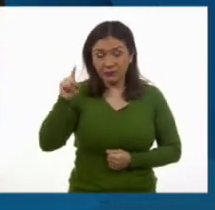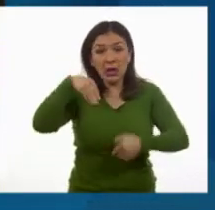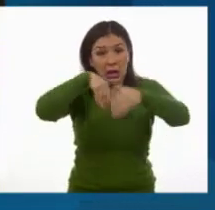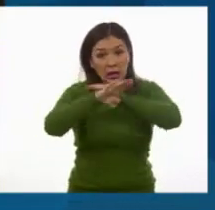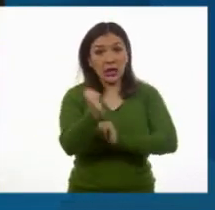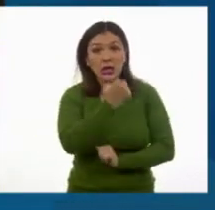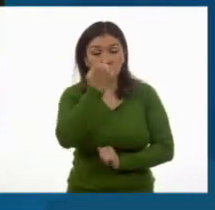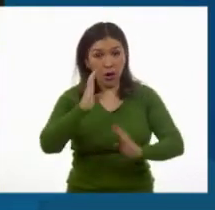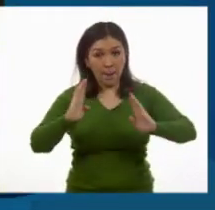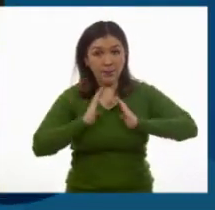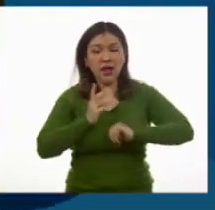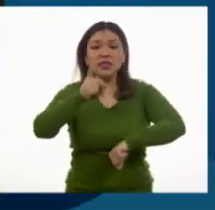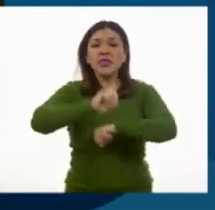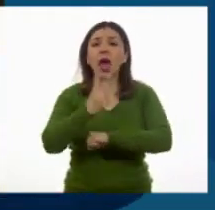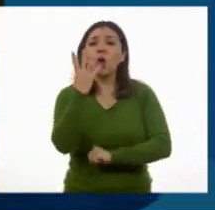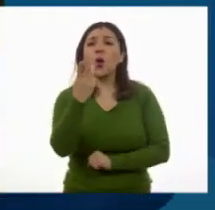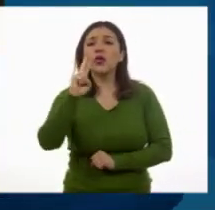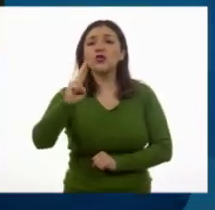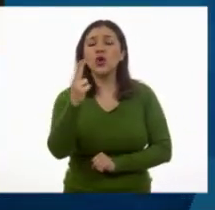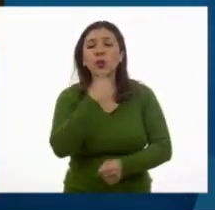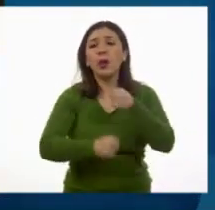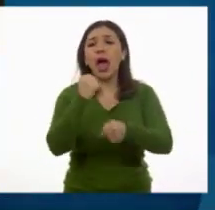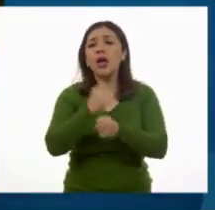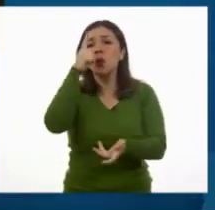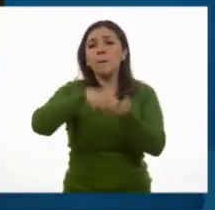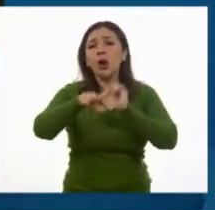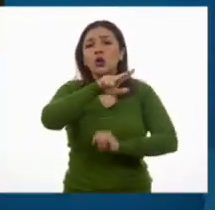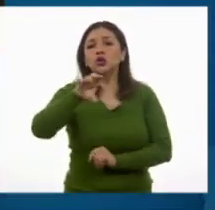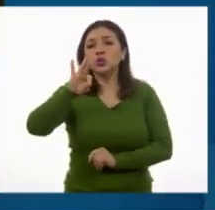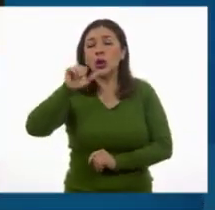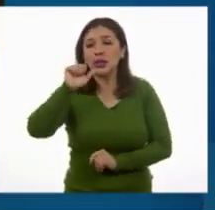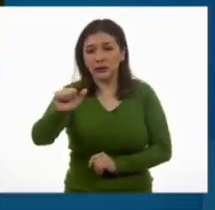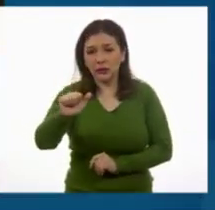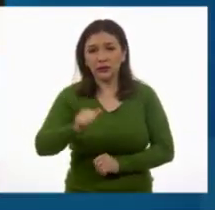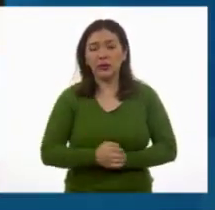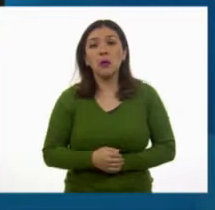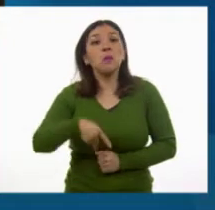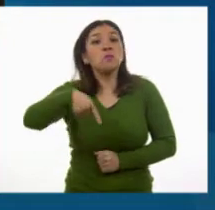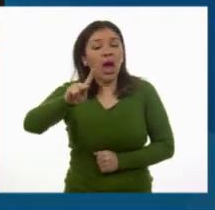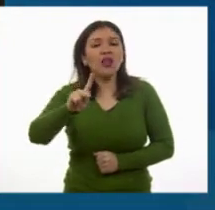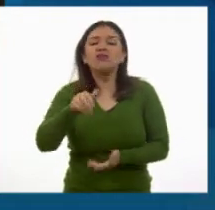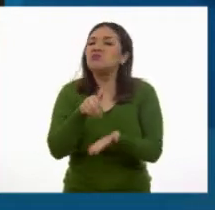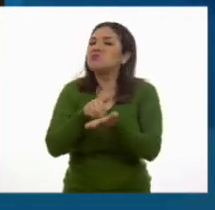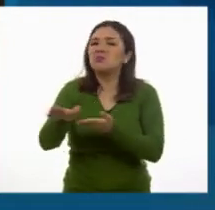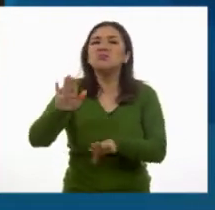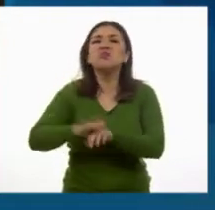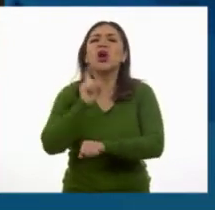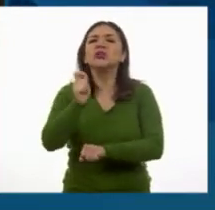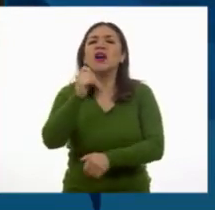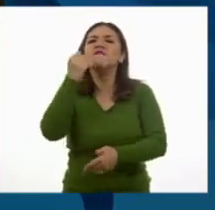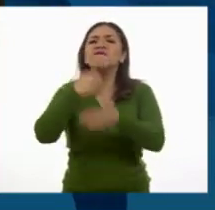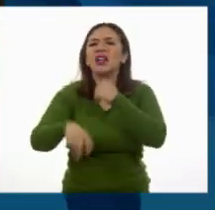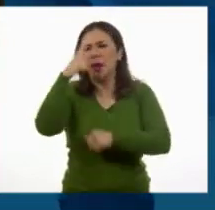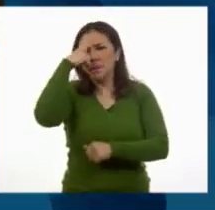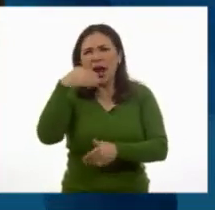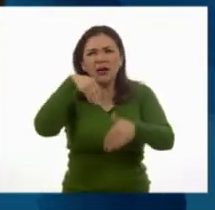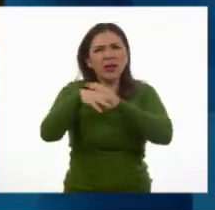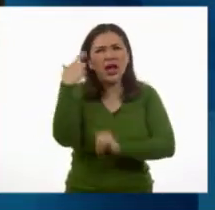colegio militar el 4 de noviembre de 1846, pero fue expulsado por faltar a una